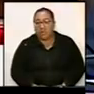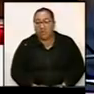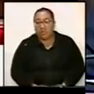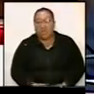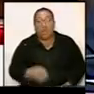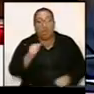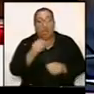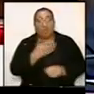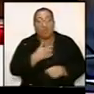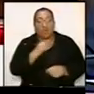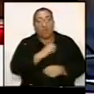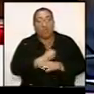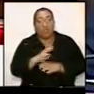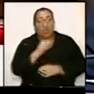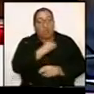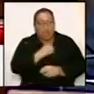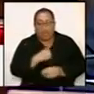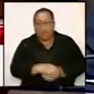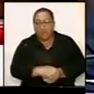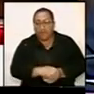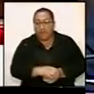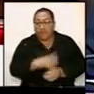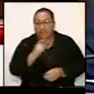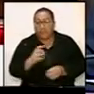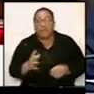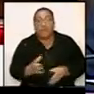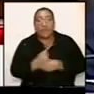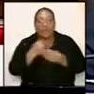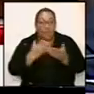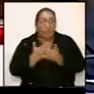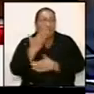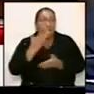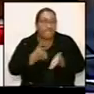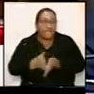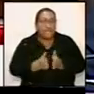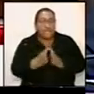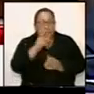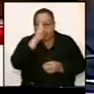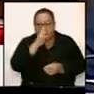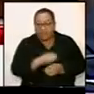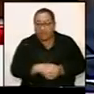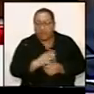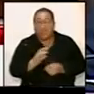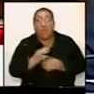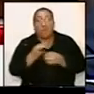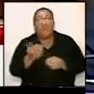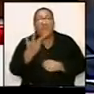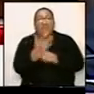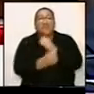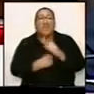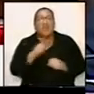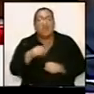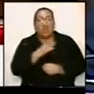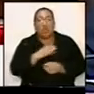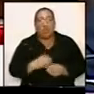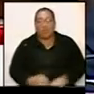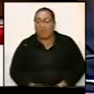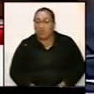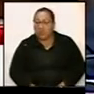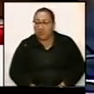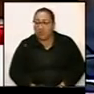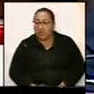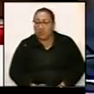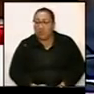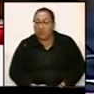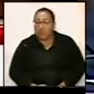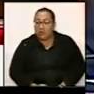de Ministros, hay que tomar un nuevo rumbo para cambiar la patria. Han pasado 3 años de este gobierno y puedo decirlo